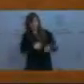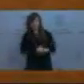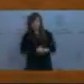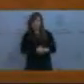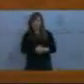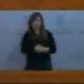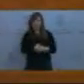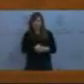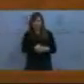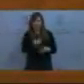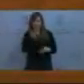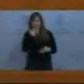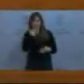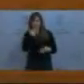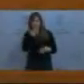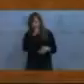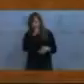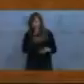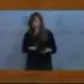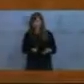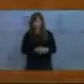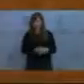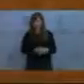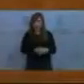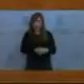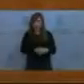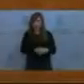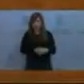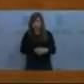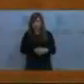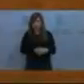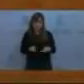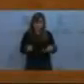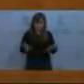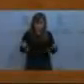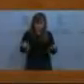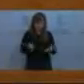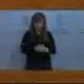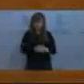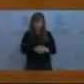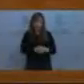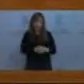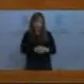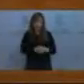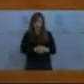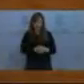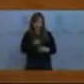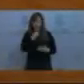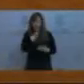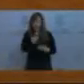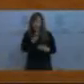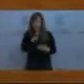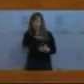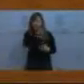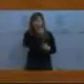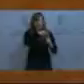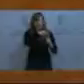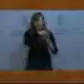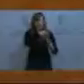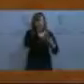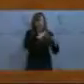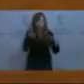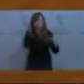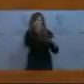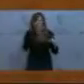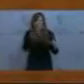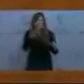Bueno, es una broma, obviamente. Y, bueno, pero esas no son de Tineo, son de Asturias entera,